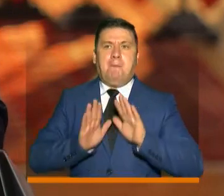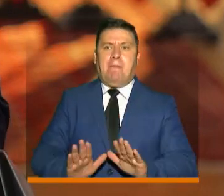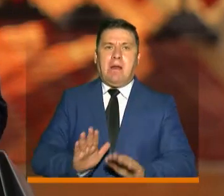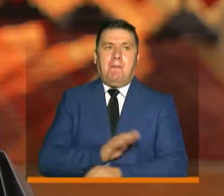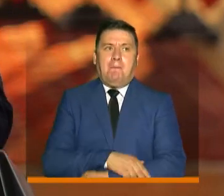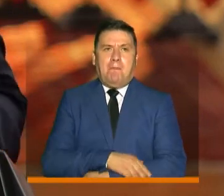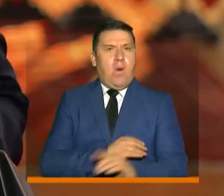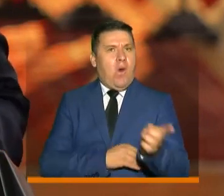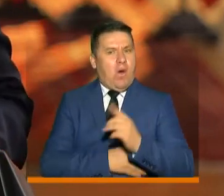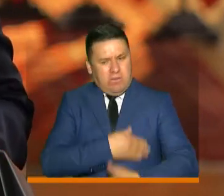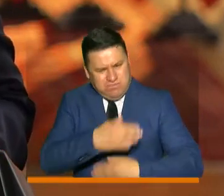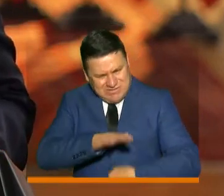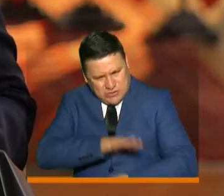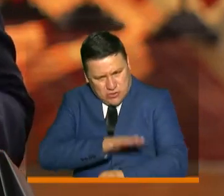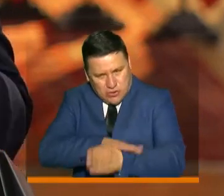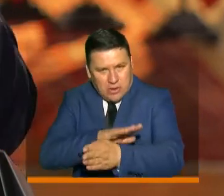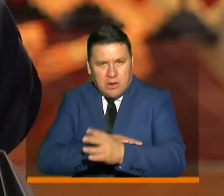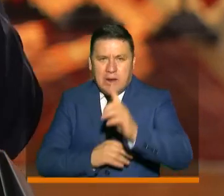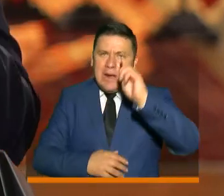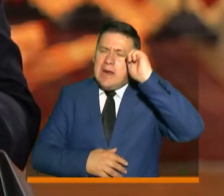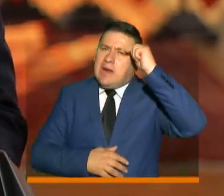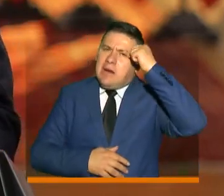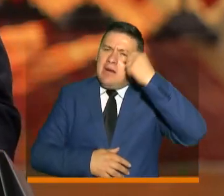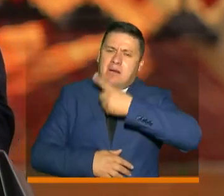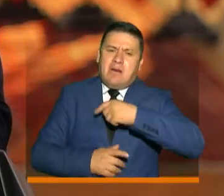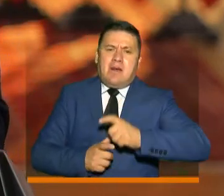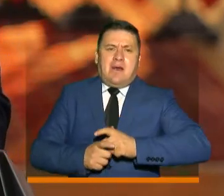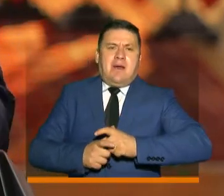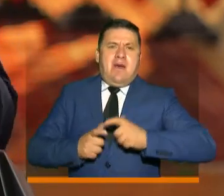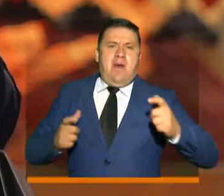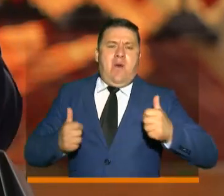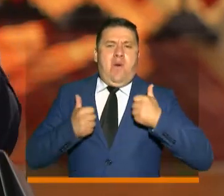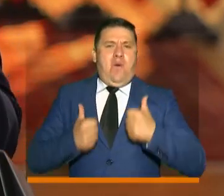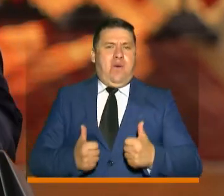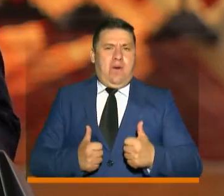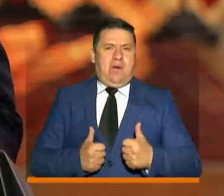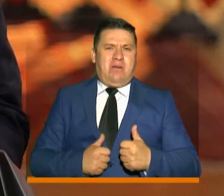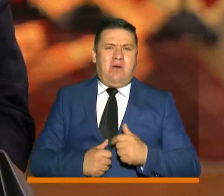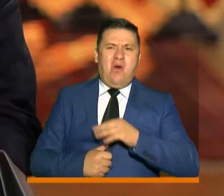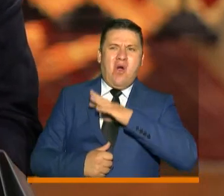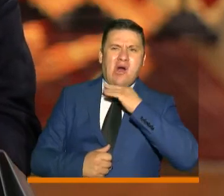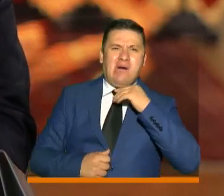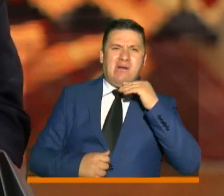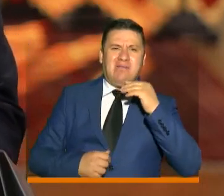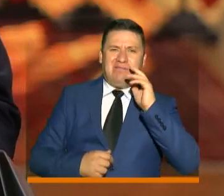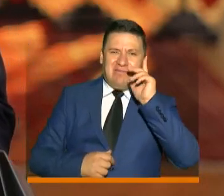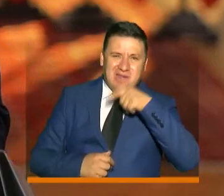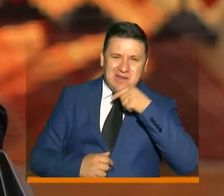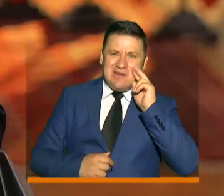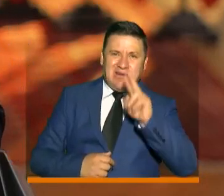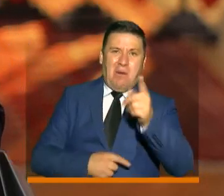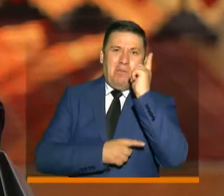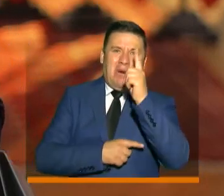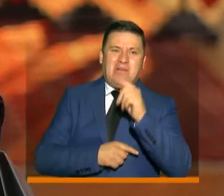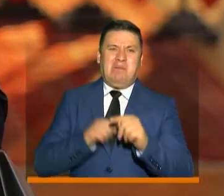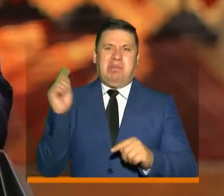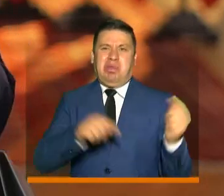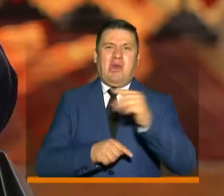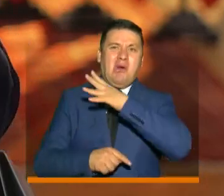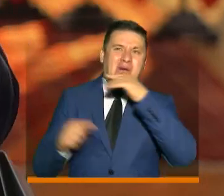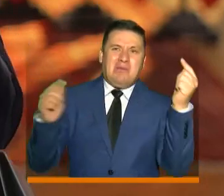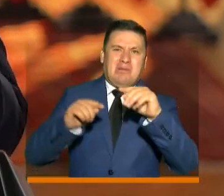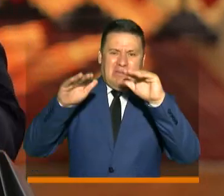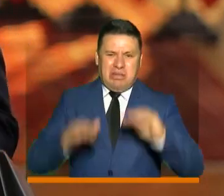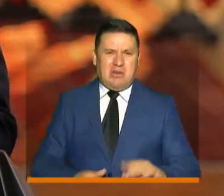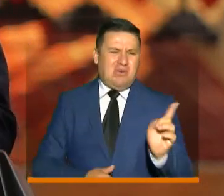a que seamos recordados por nuestra grandeza y no por las bajezas que tristemente vemos en la política a